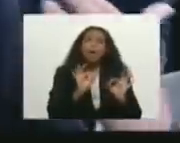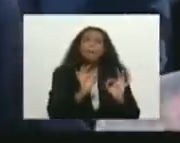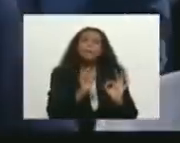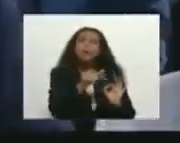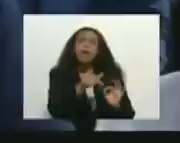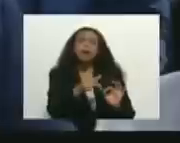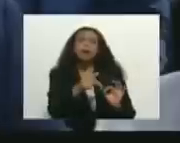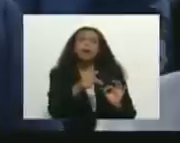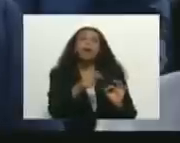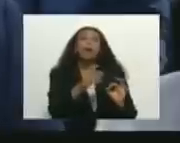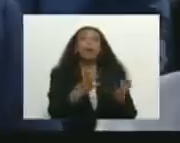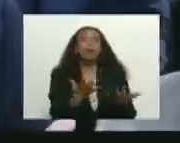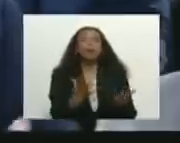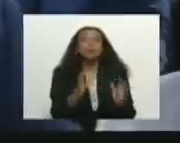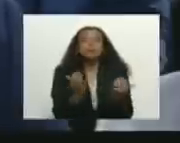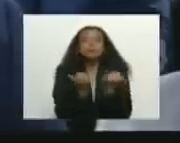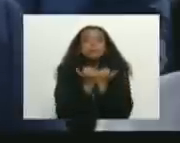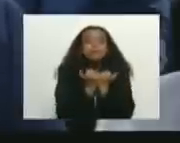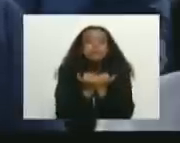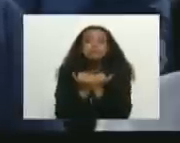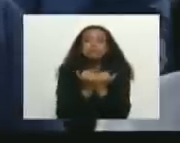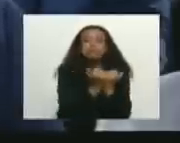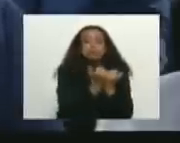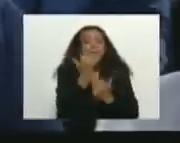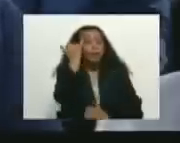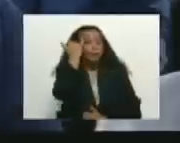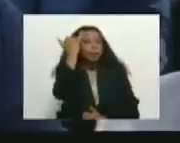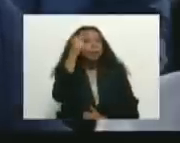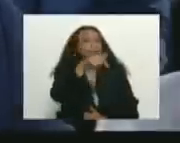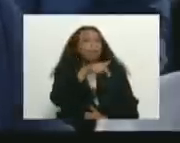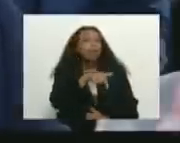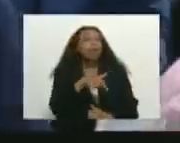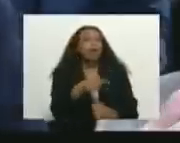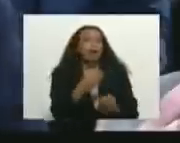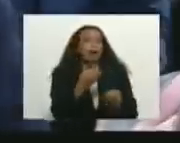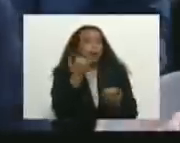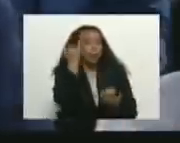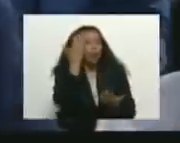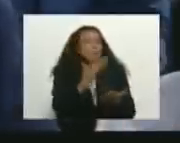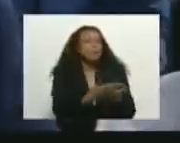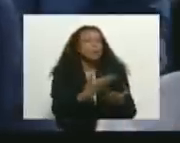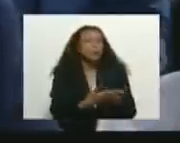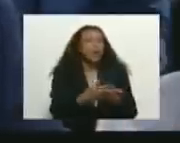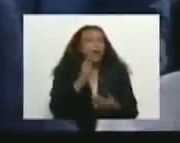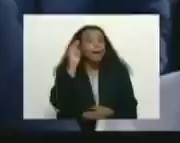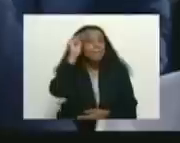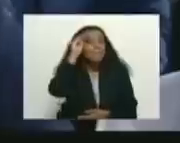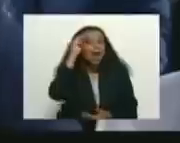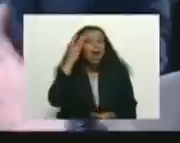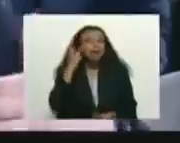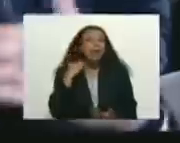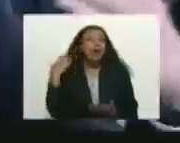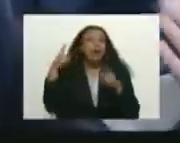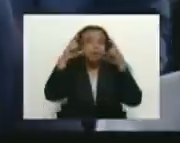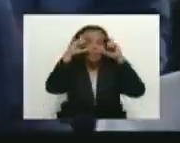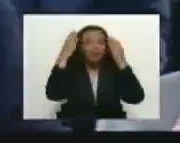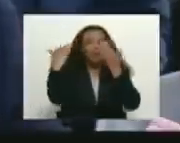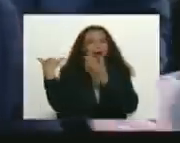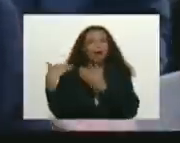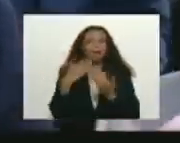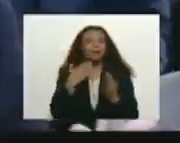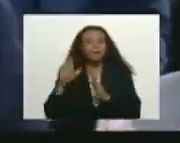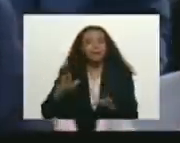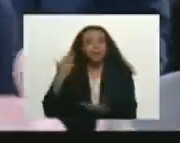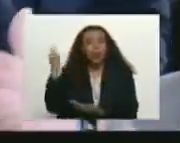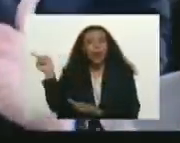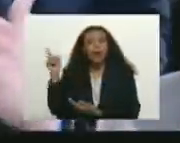ya se vuelven insuficientes. Así que esa idea es fabulosa, es el sueño del maestro Abreu, siempre de seguir expandiendo